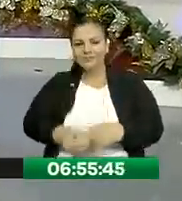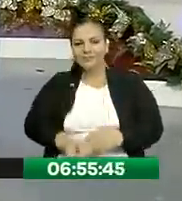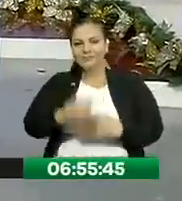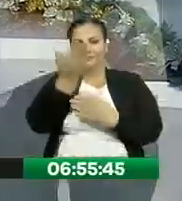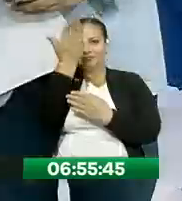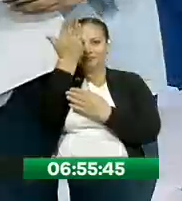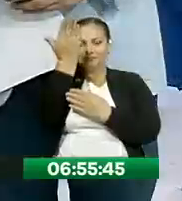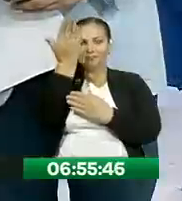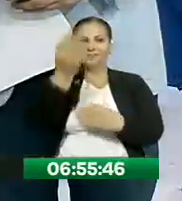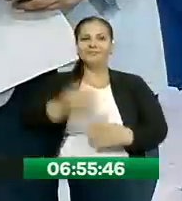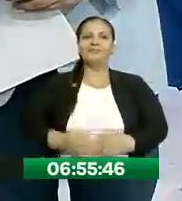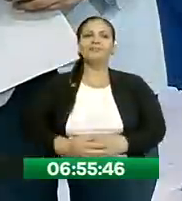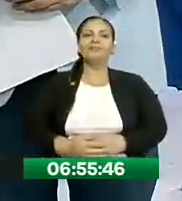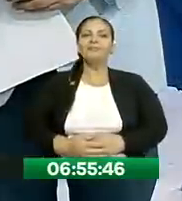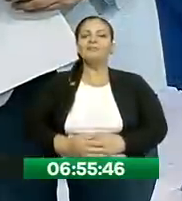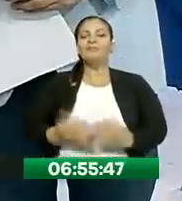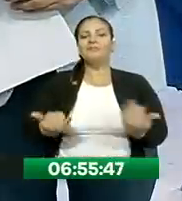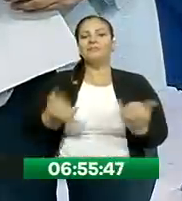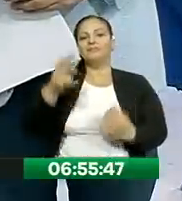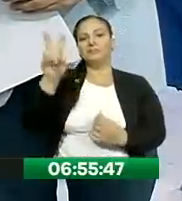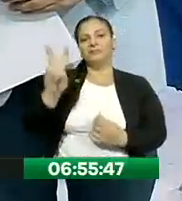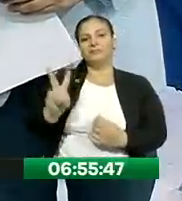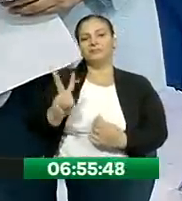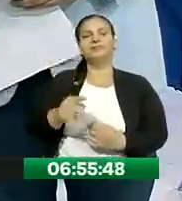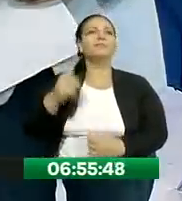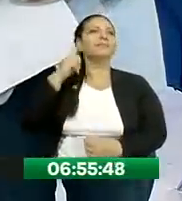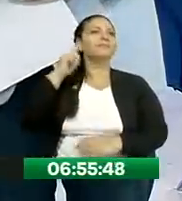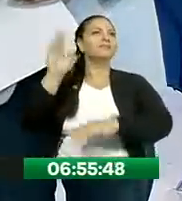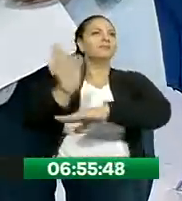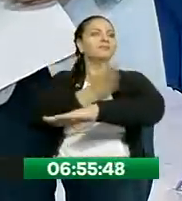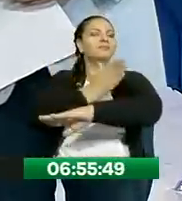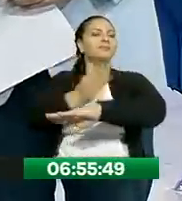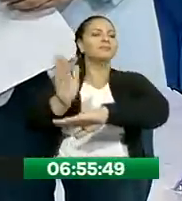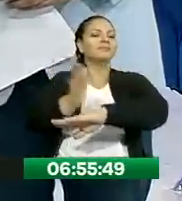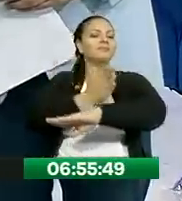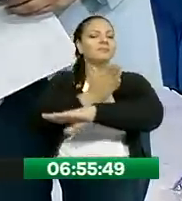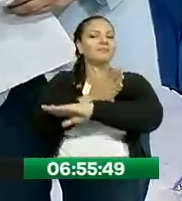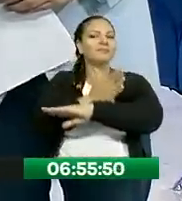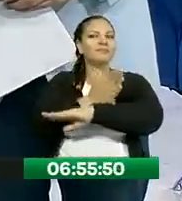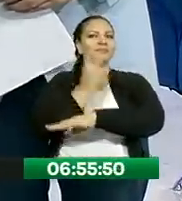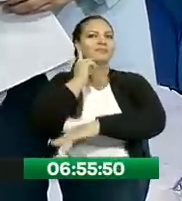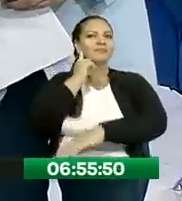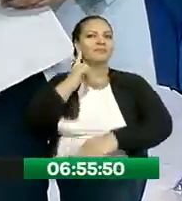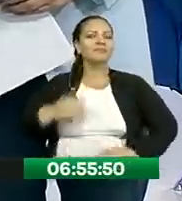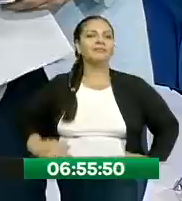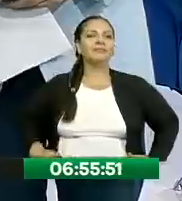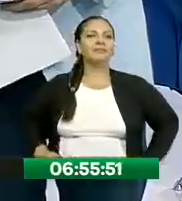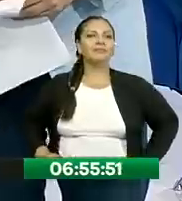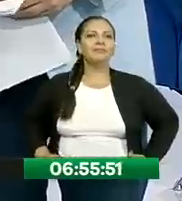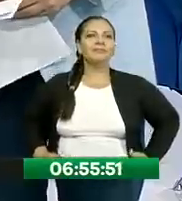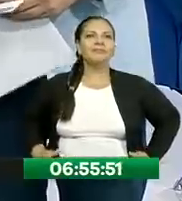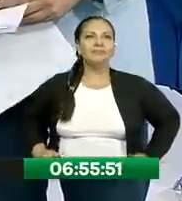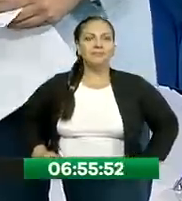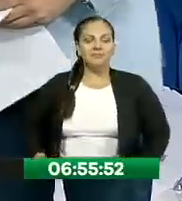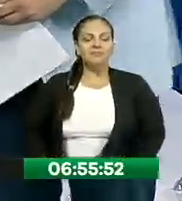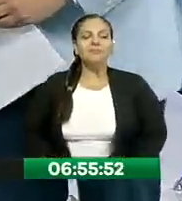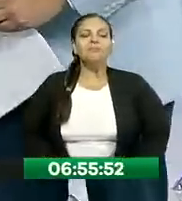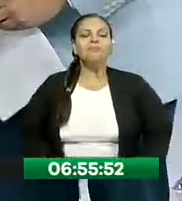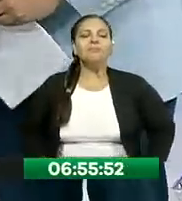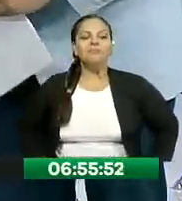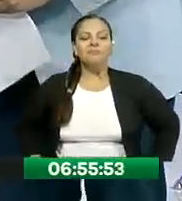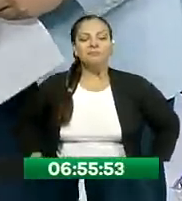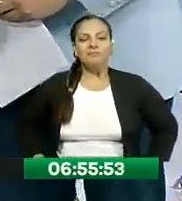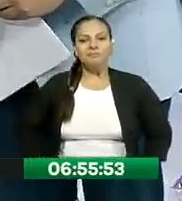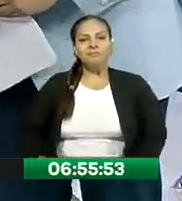gusto que nos acompañen en este día viernes a ver la música, señor solista. Es viernes y el cuerpo lo sabe. Qué